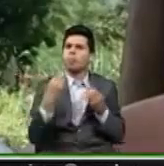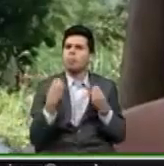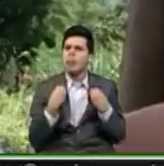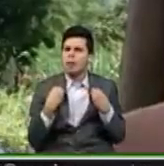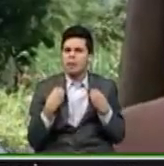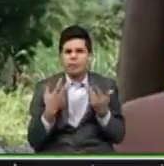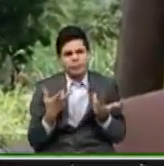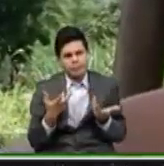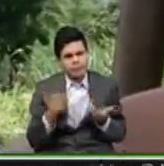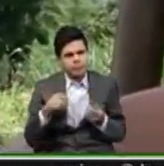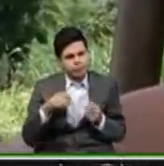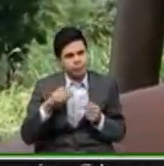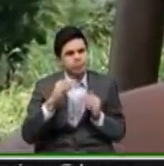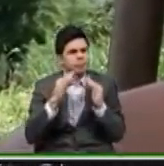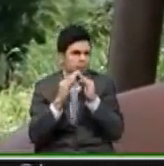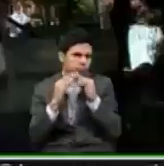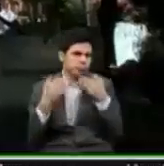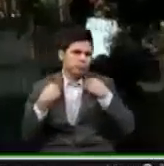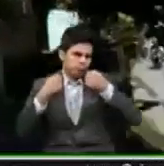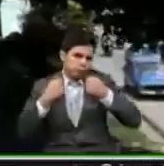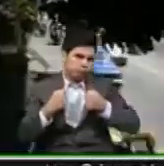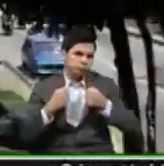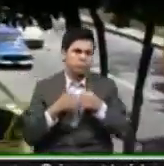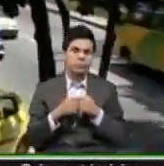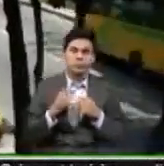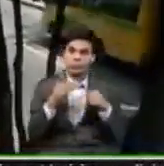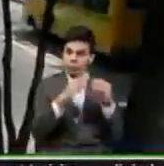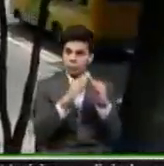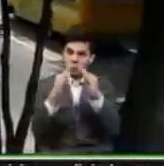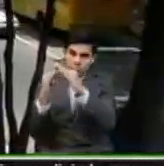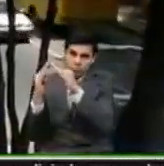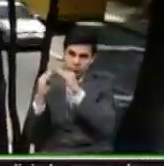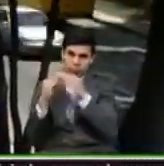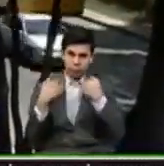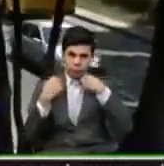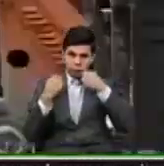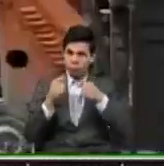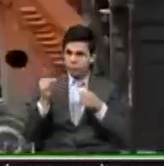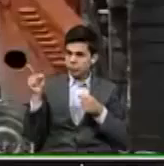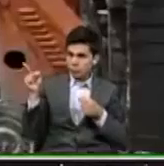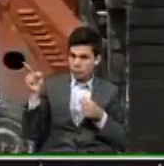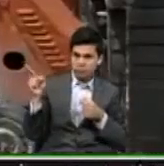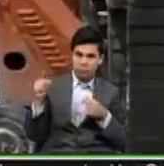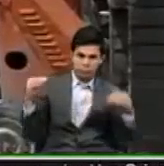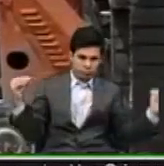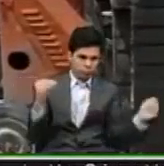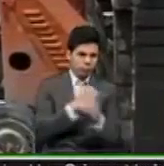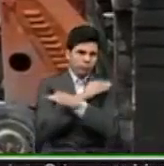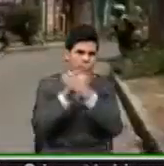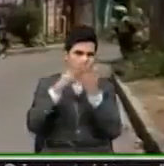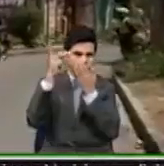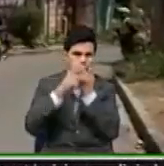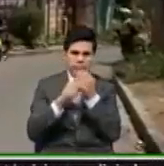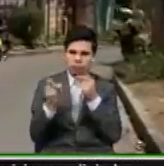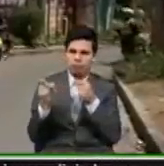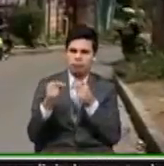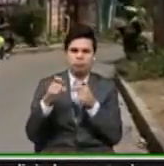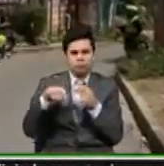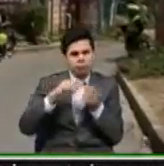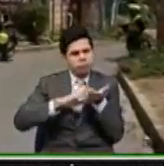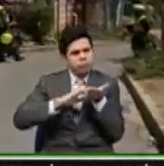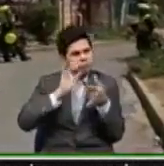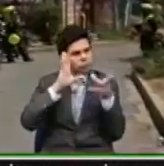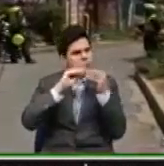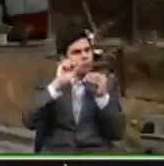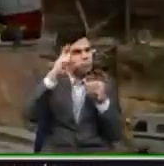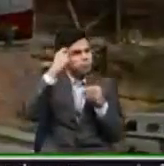invasiones, pues necesitamos la vivienda, ¿sí? Los dueños de las casas que se encuentran en la vía donde cruzará este proyecto esperan que el consorcio o